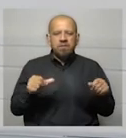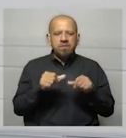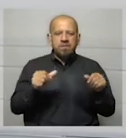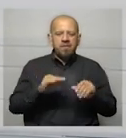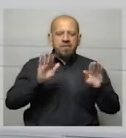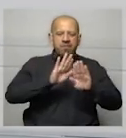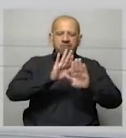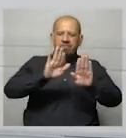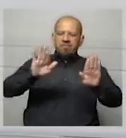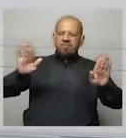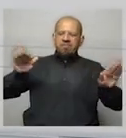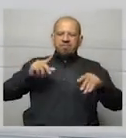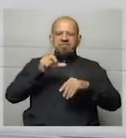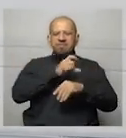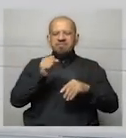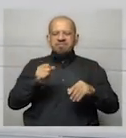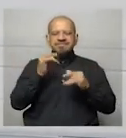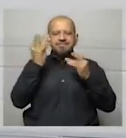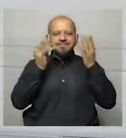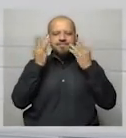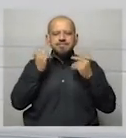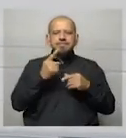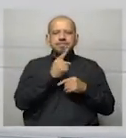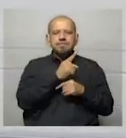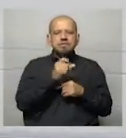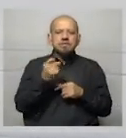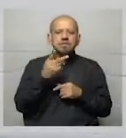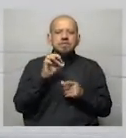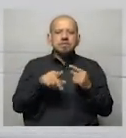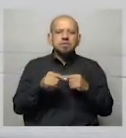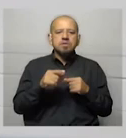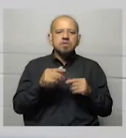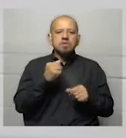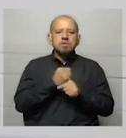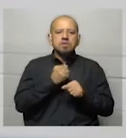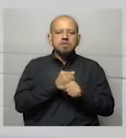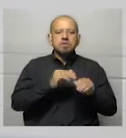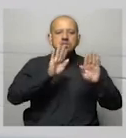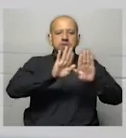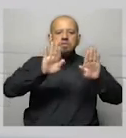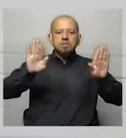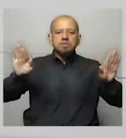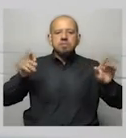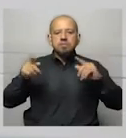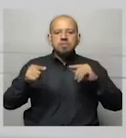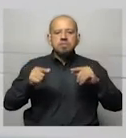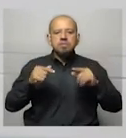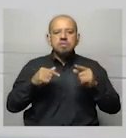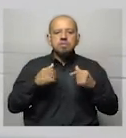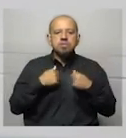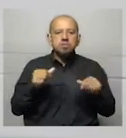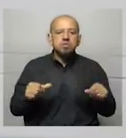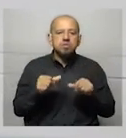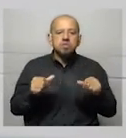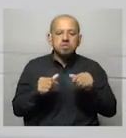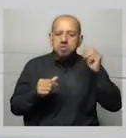una mega exposición con 100 artistas y como 120 obras. para colgar el archivo que nosotros estábamos